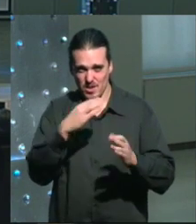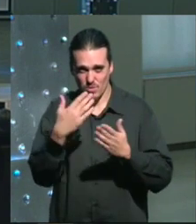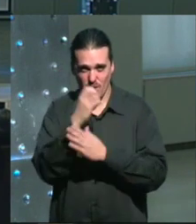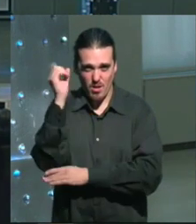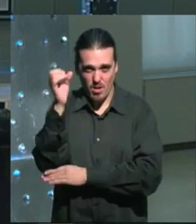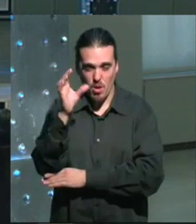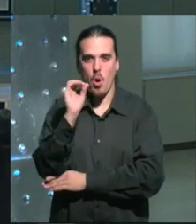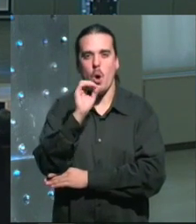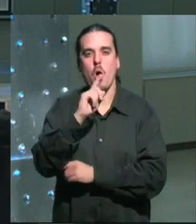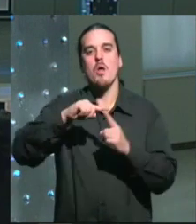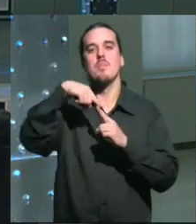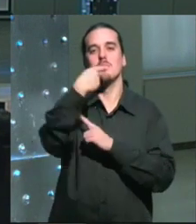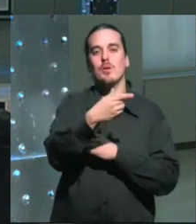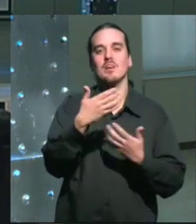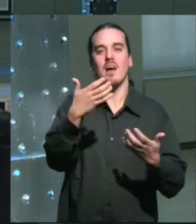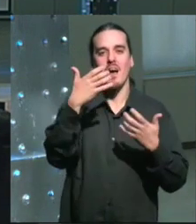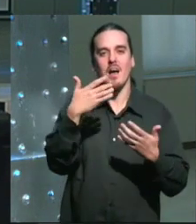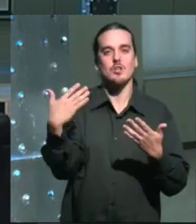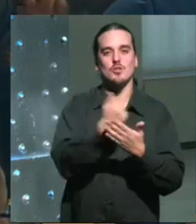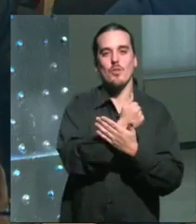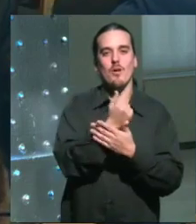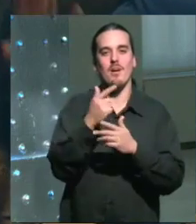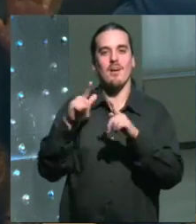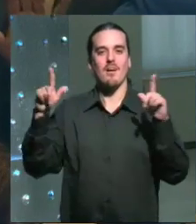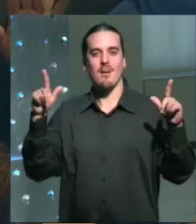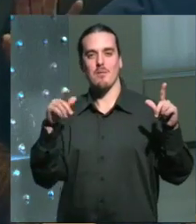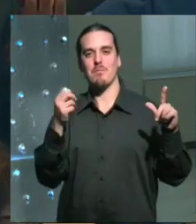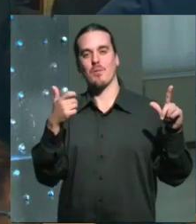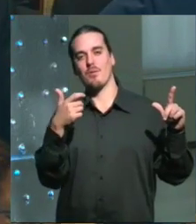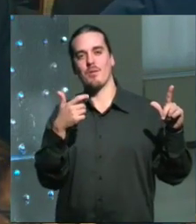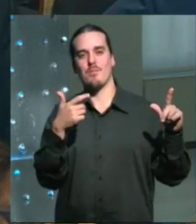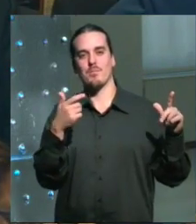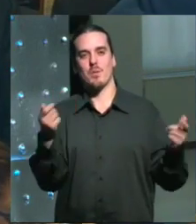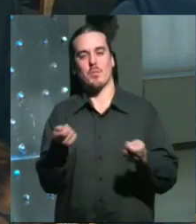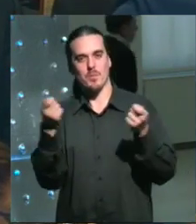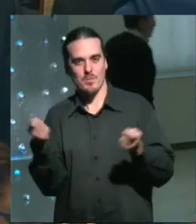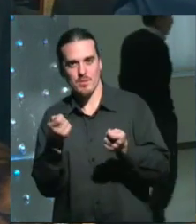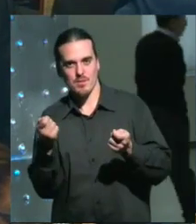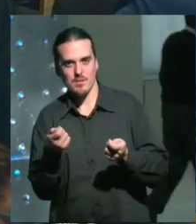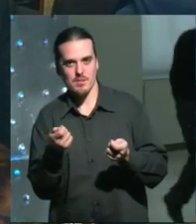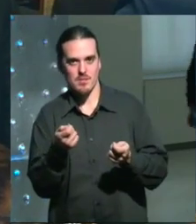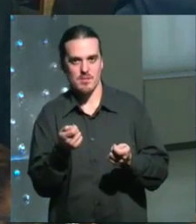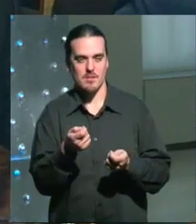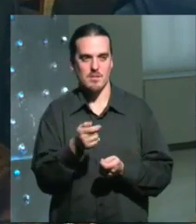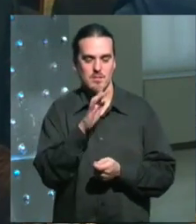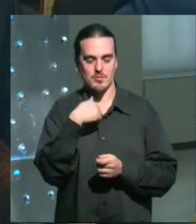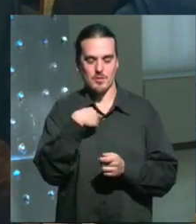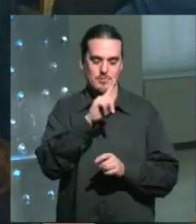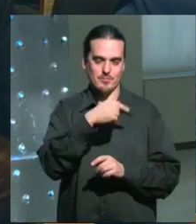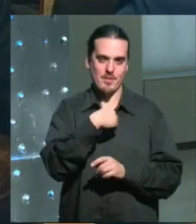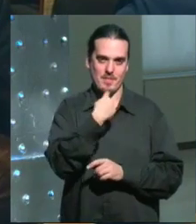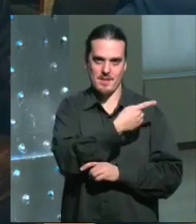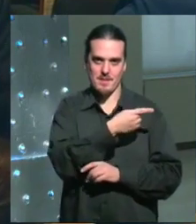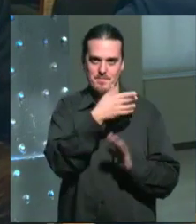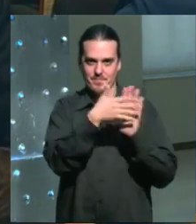ganó? Te digo, algo de verdad hay ahí. No, espera, te lo digo porque te lo voy a explicar. Te lo voy a explicar. Es que,